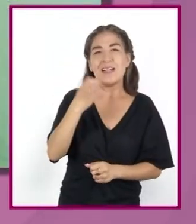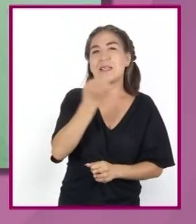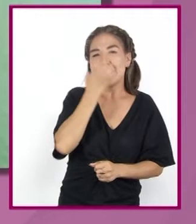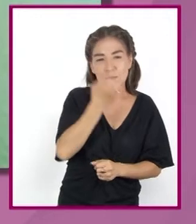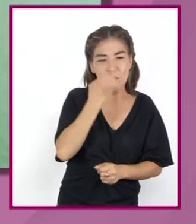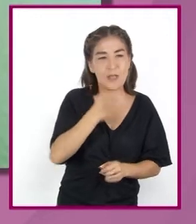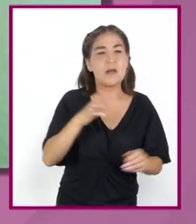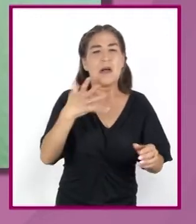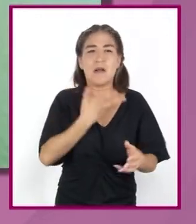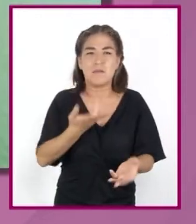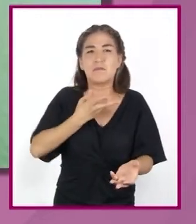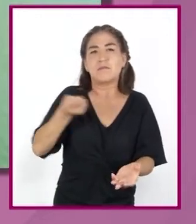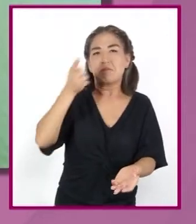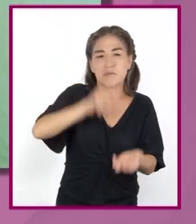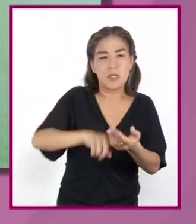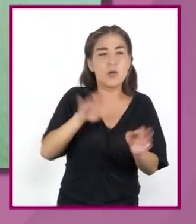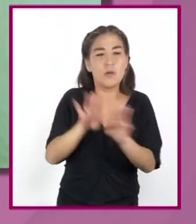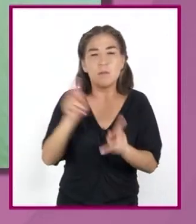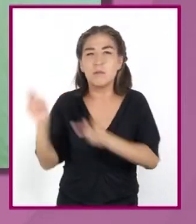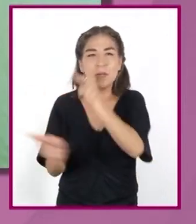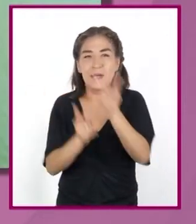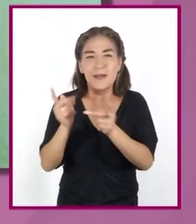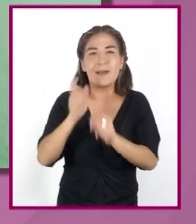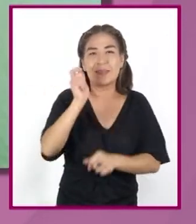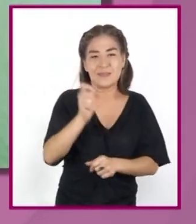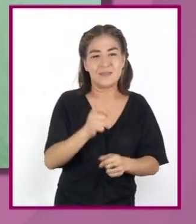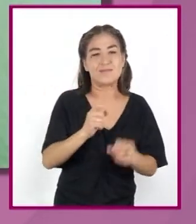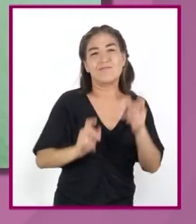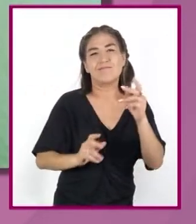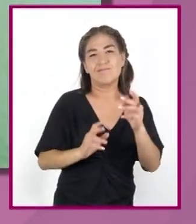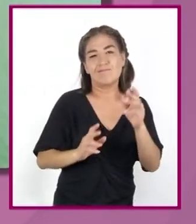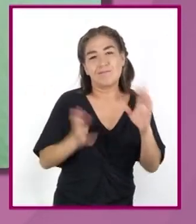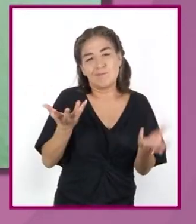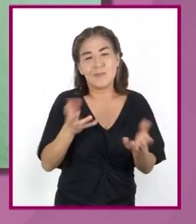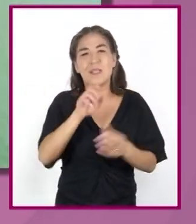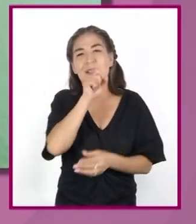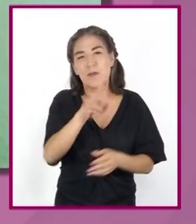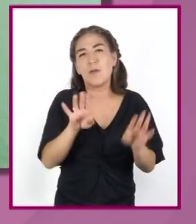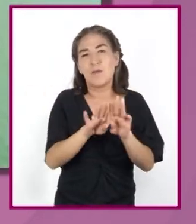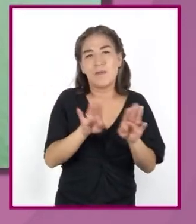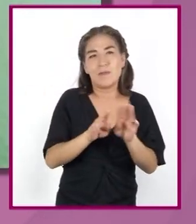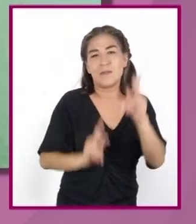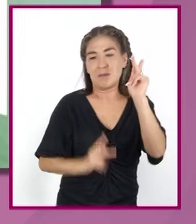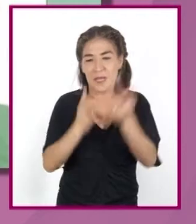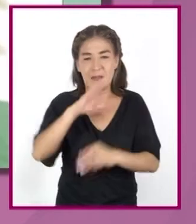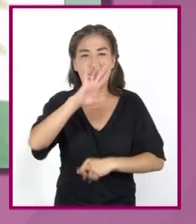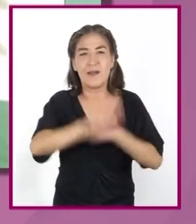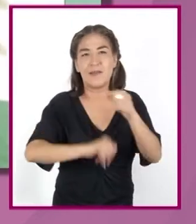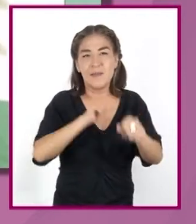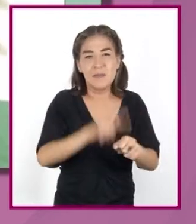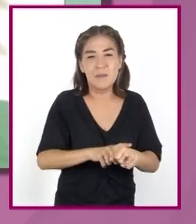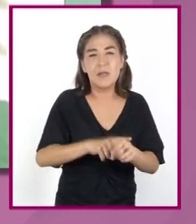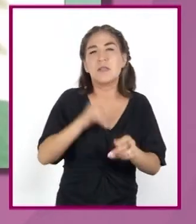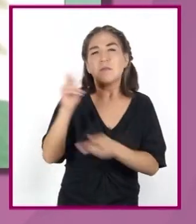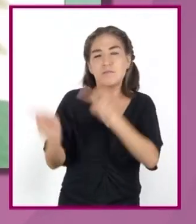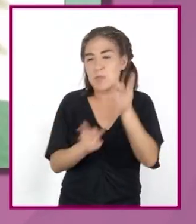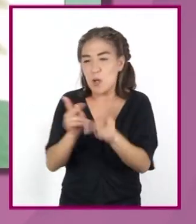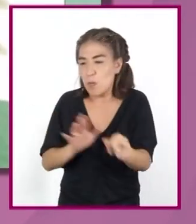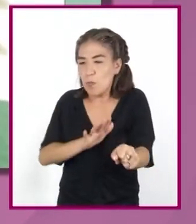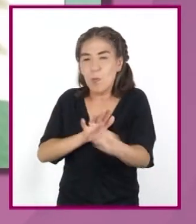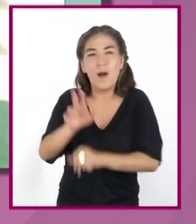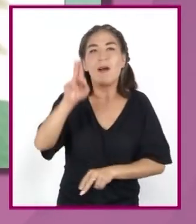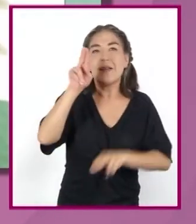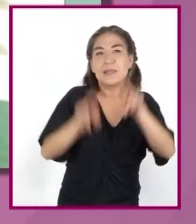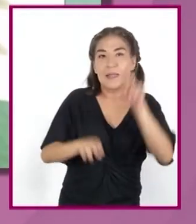locales, puedan elaborar un diagnóstico de biodiversidad de sus estados y que puedan decir, cuál es, el nivel